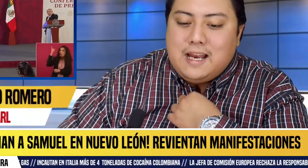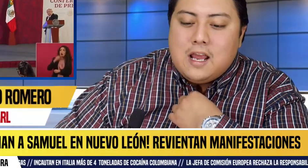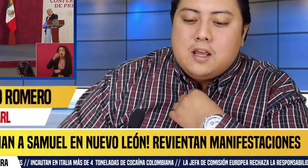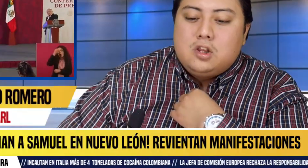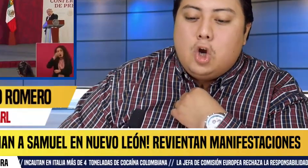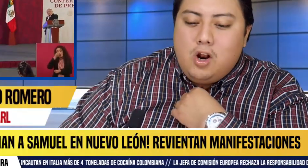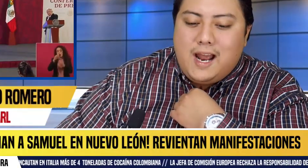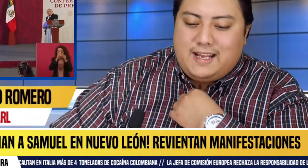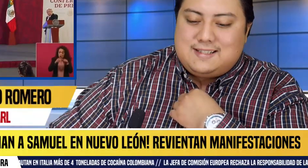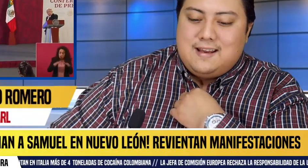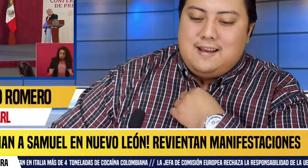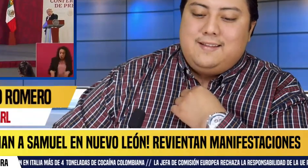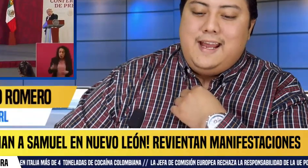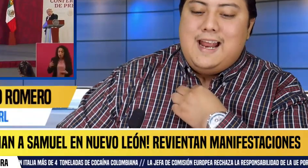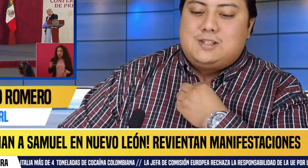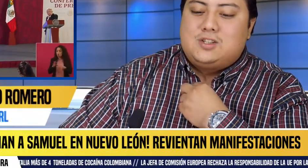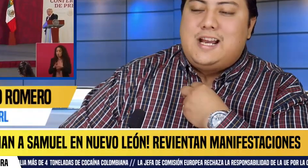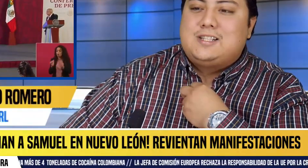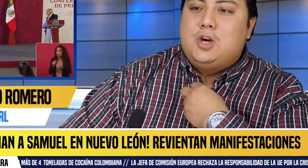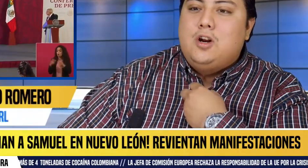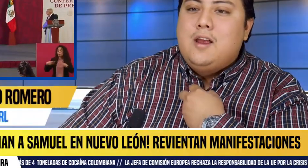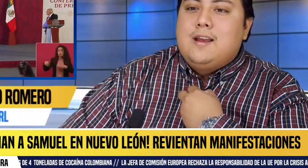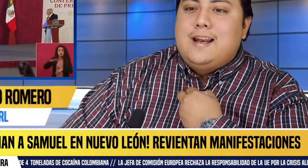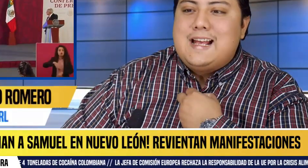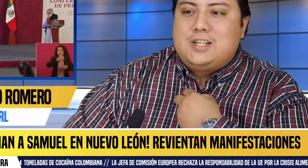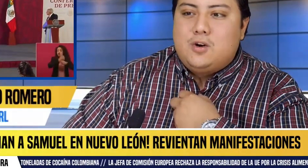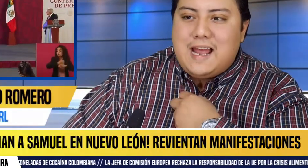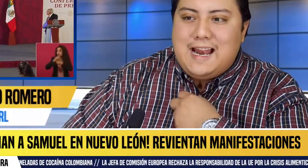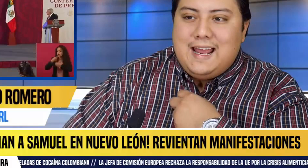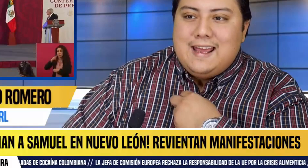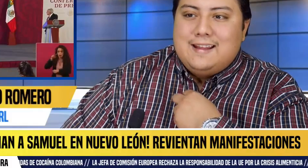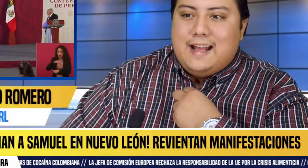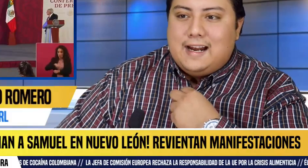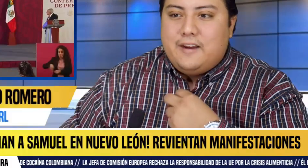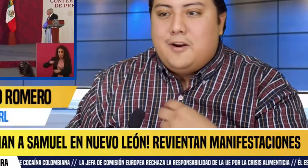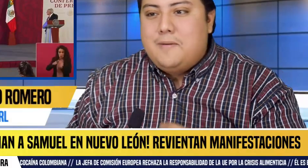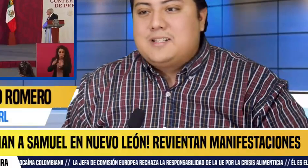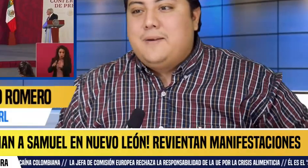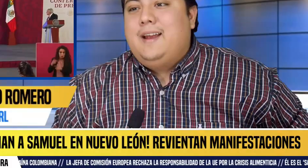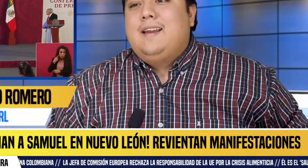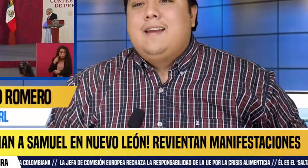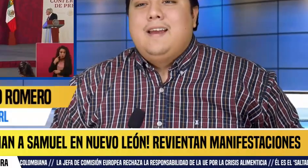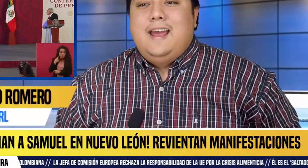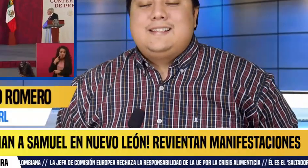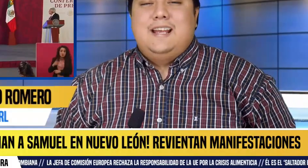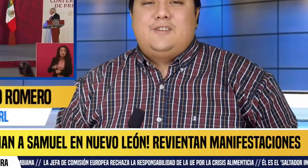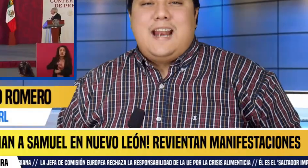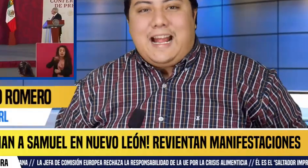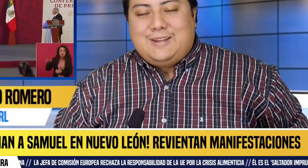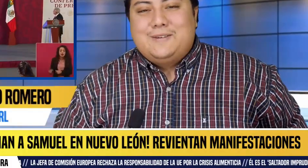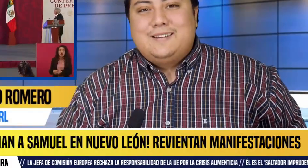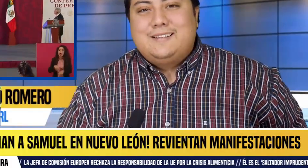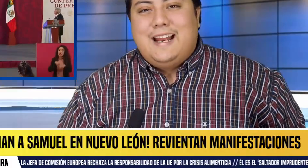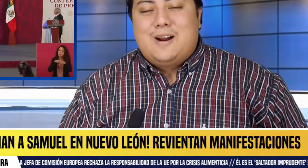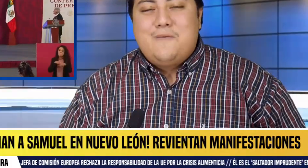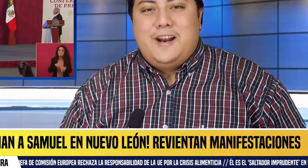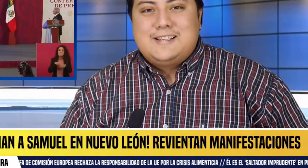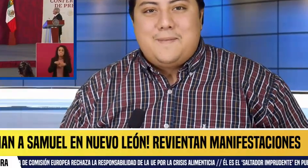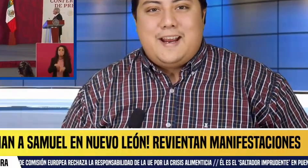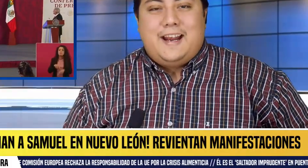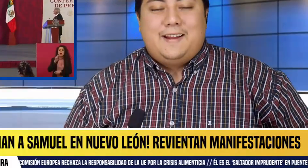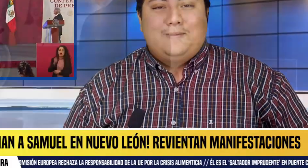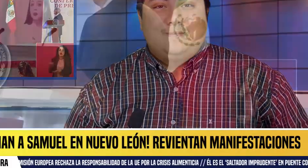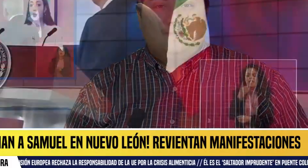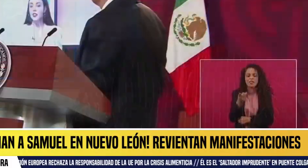176 mil dólares de la Asociación Nacional del Rifle. Vamos a ver este extracto de la